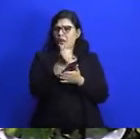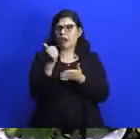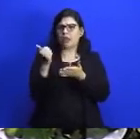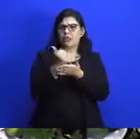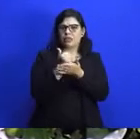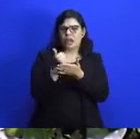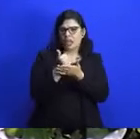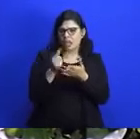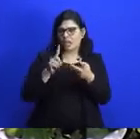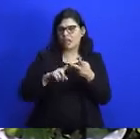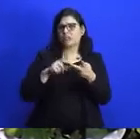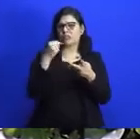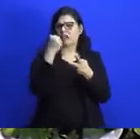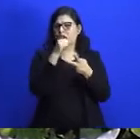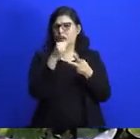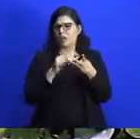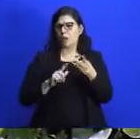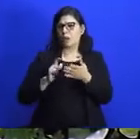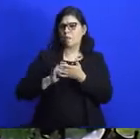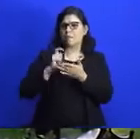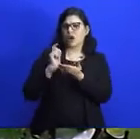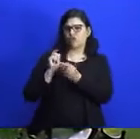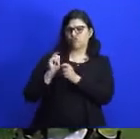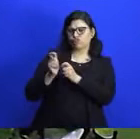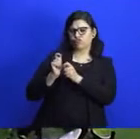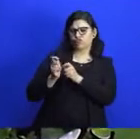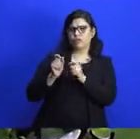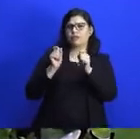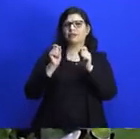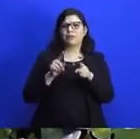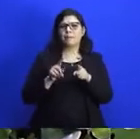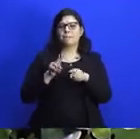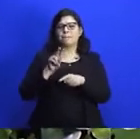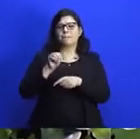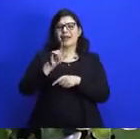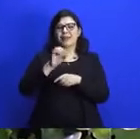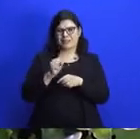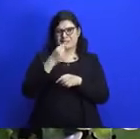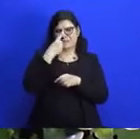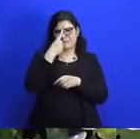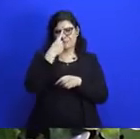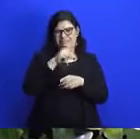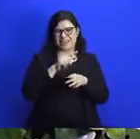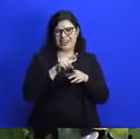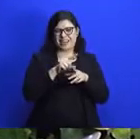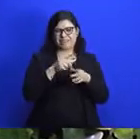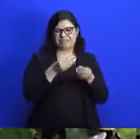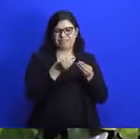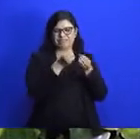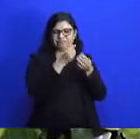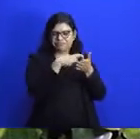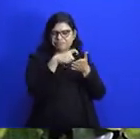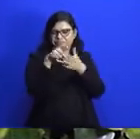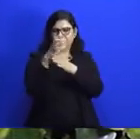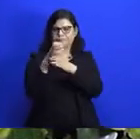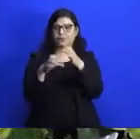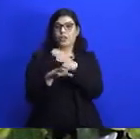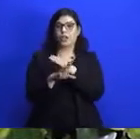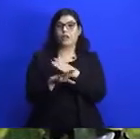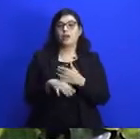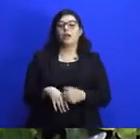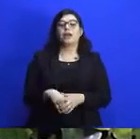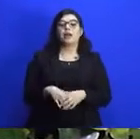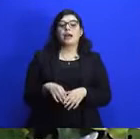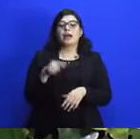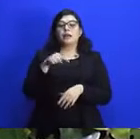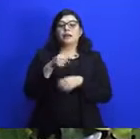tarjeta de crédito, tarjeta de débito, pago en efectivo y hasta vales de despensa. Este año ampliaremos el servicio de despensa a tu casa